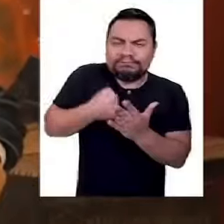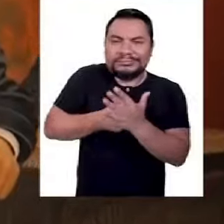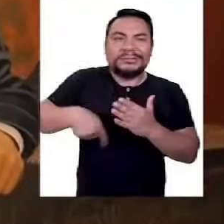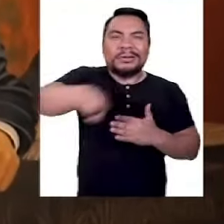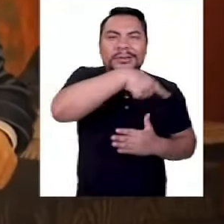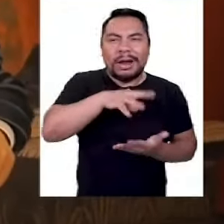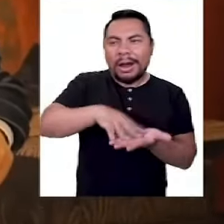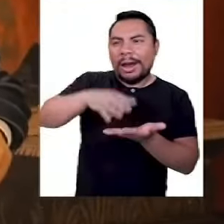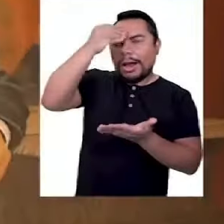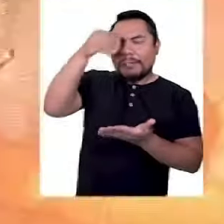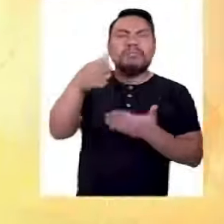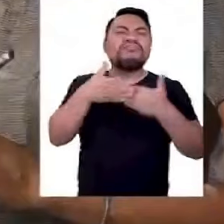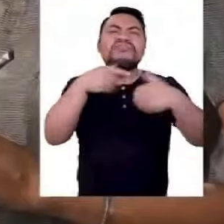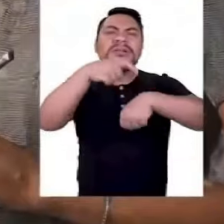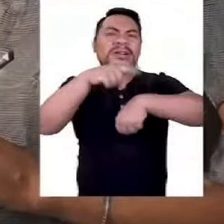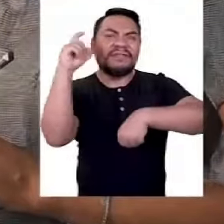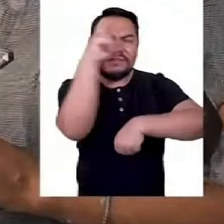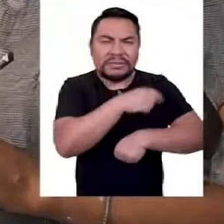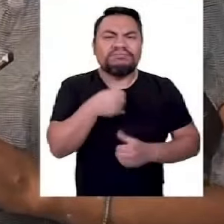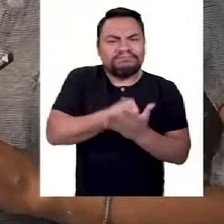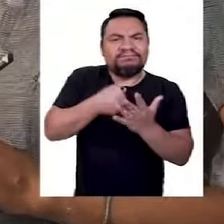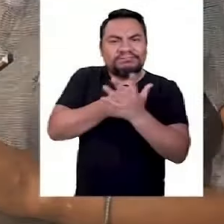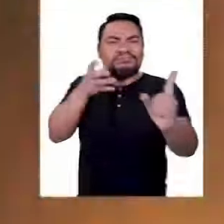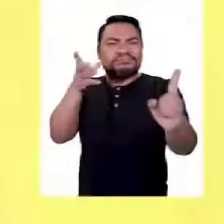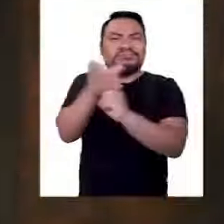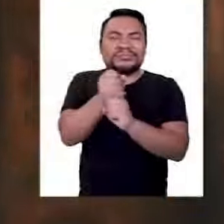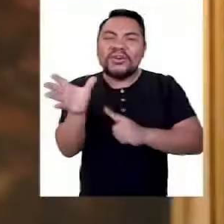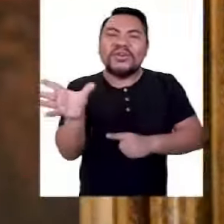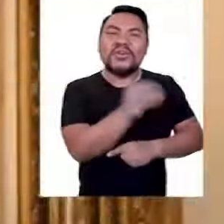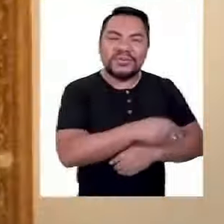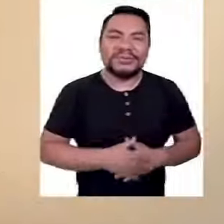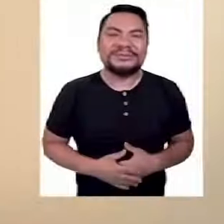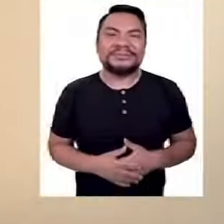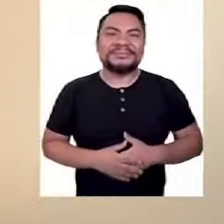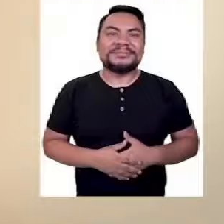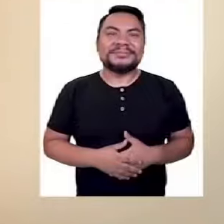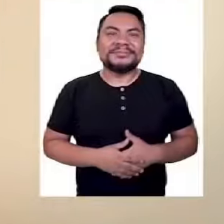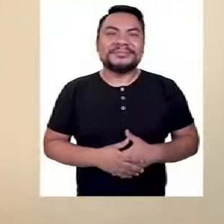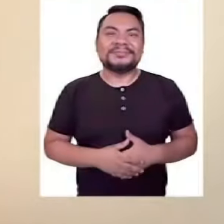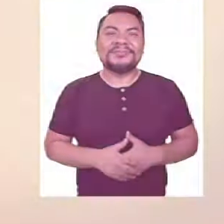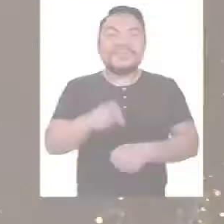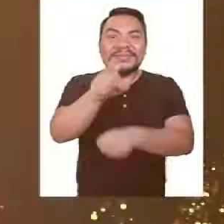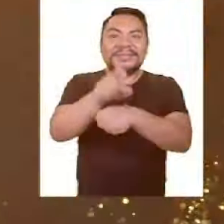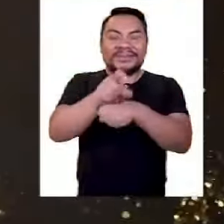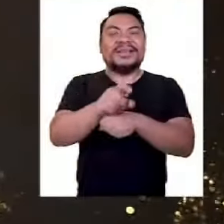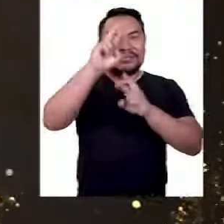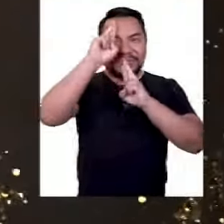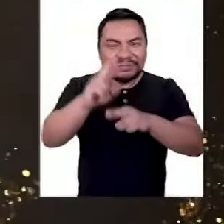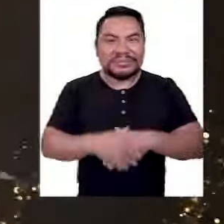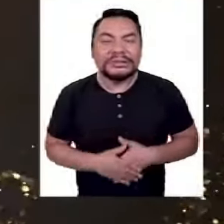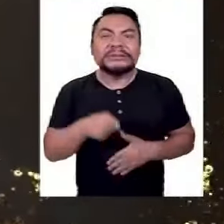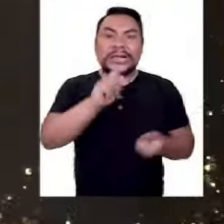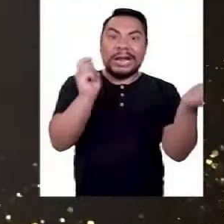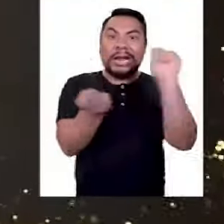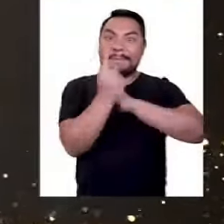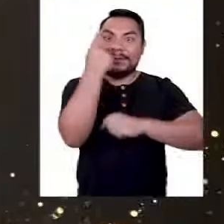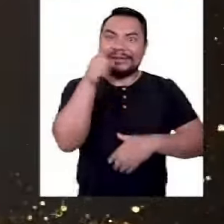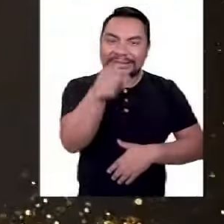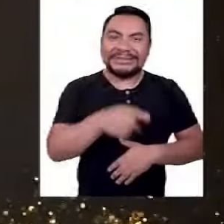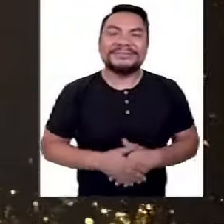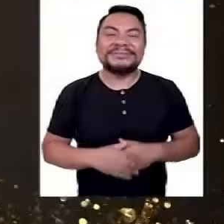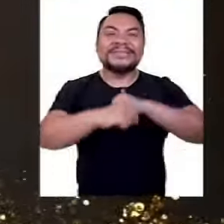espíritu nos enseña Que sin importar la dificultad con tenacidad podemos superarlo todo forjando valores el